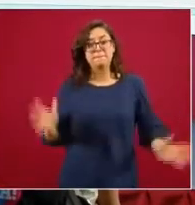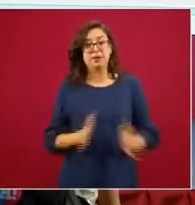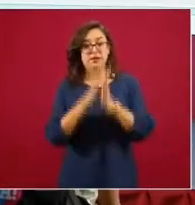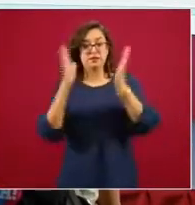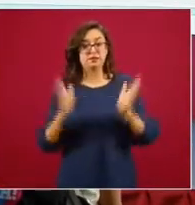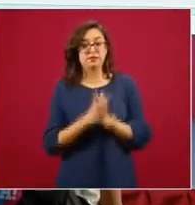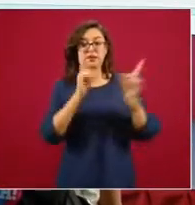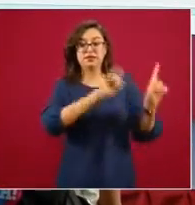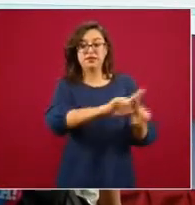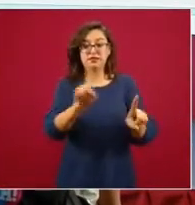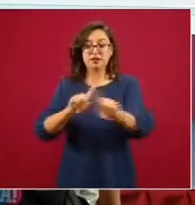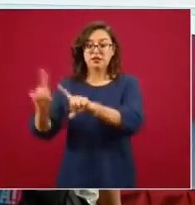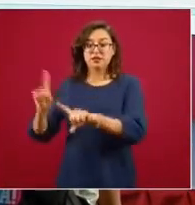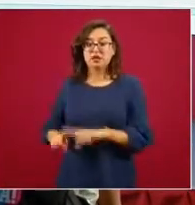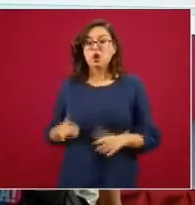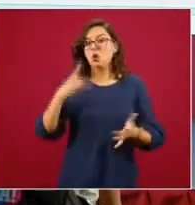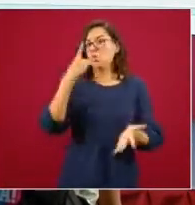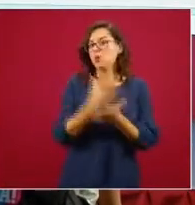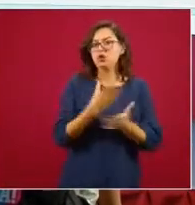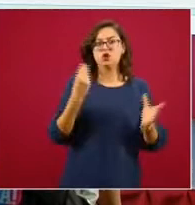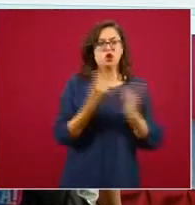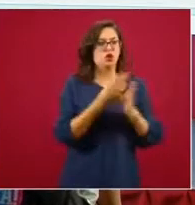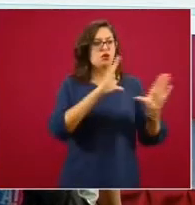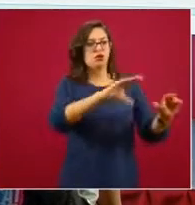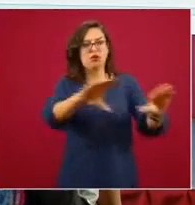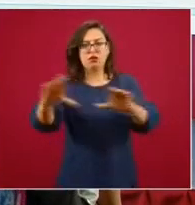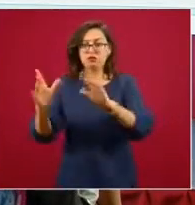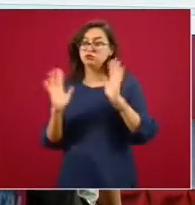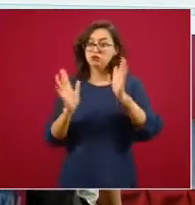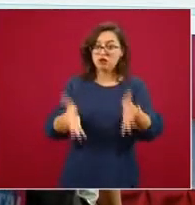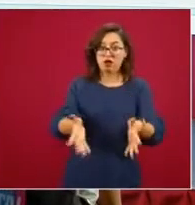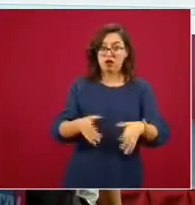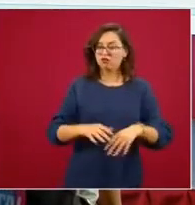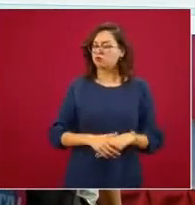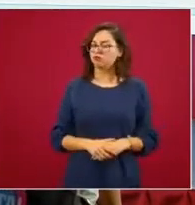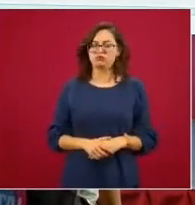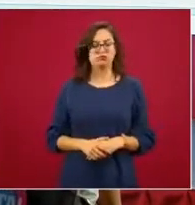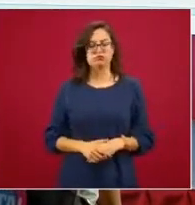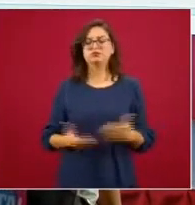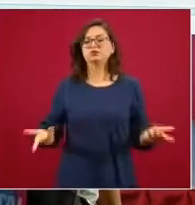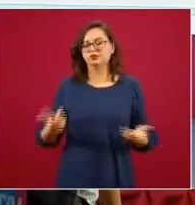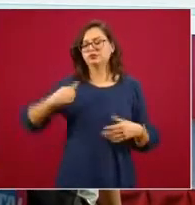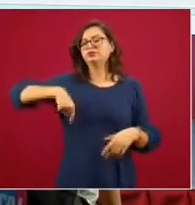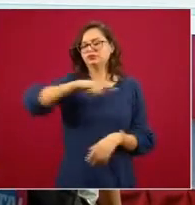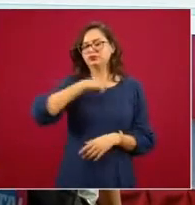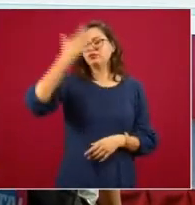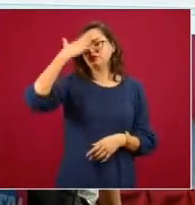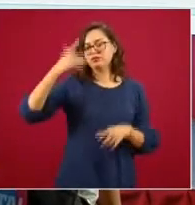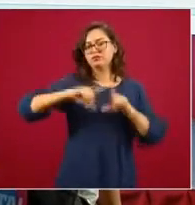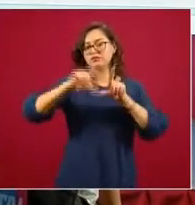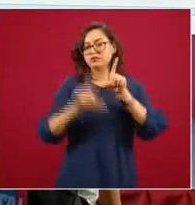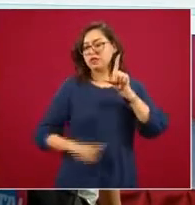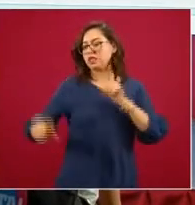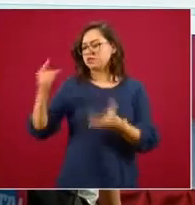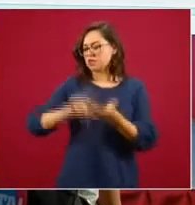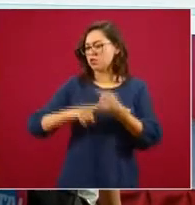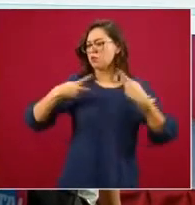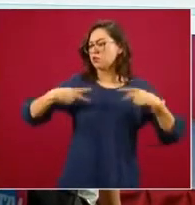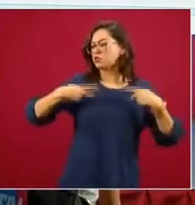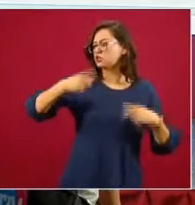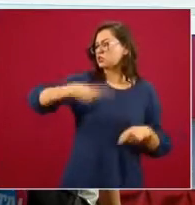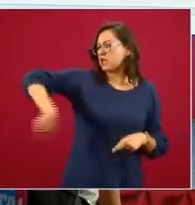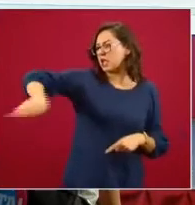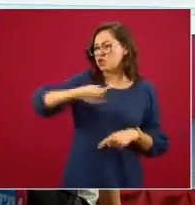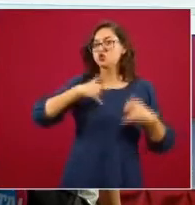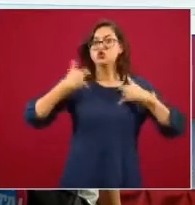estas instancias. No era nada más capacitar a los jóvenes. Sabíamos ya que en el país había mucha gente comprometida, sobre